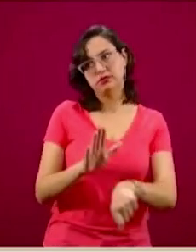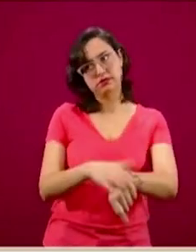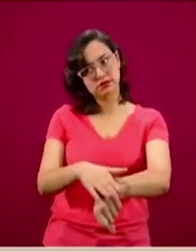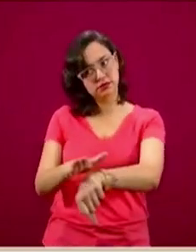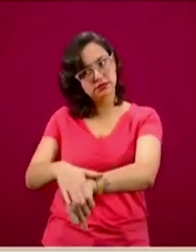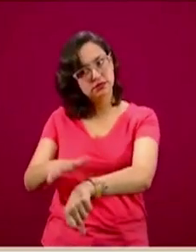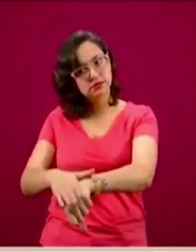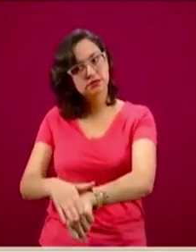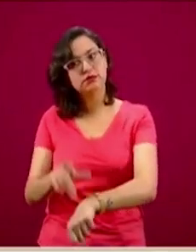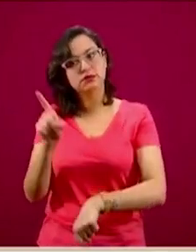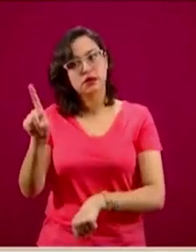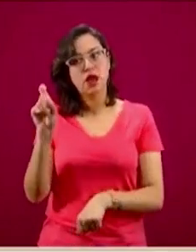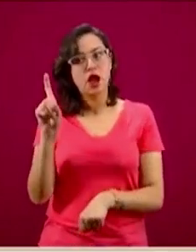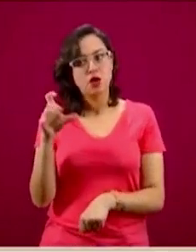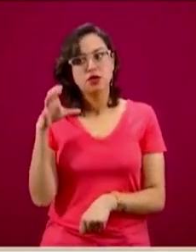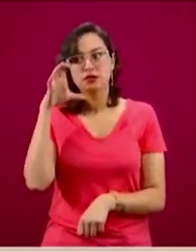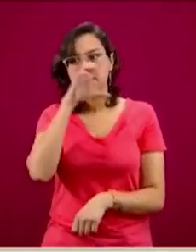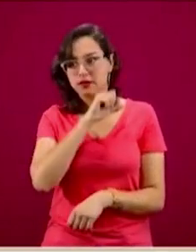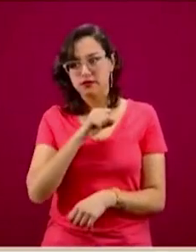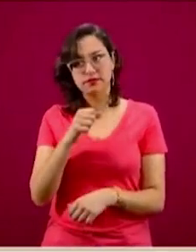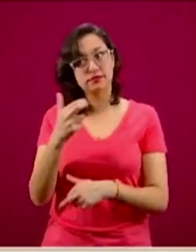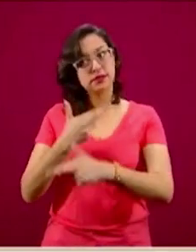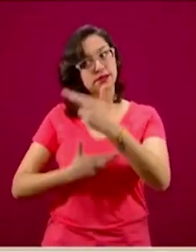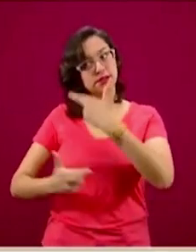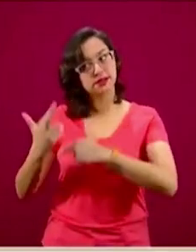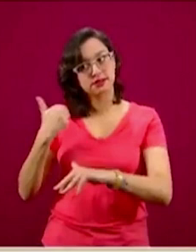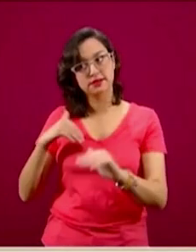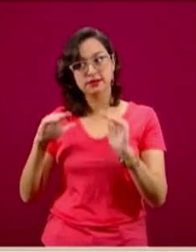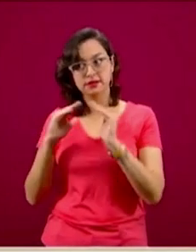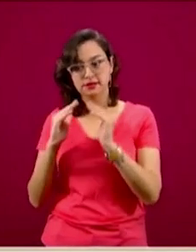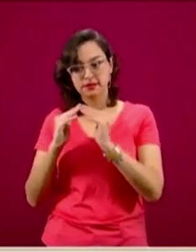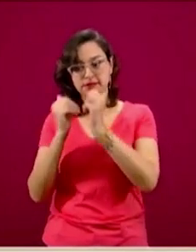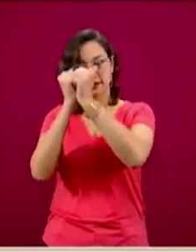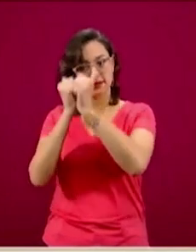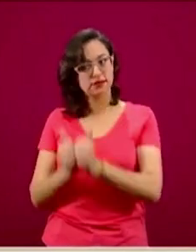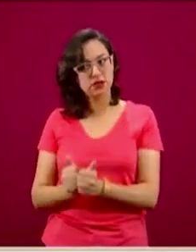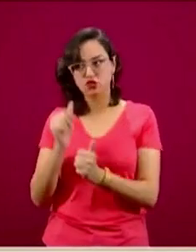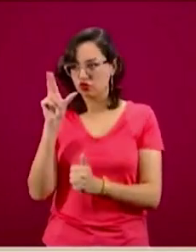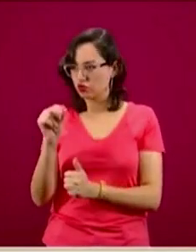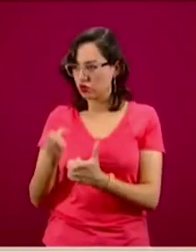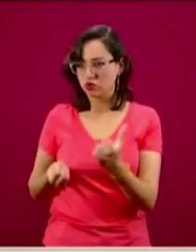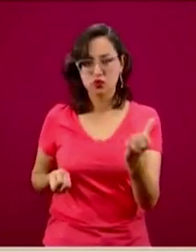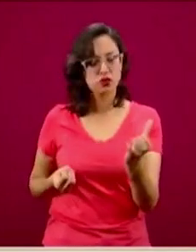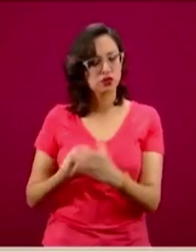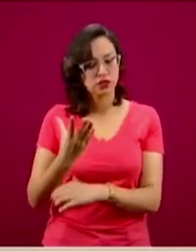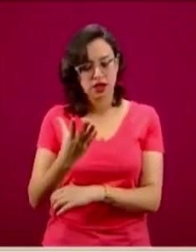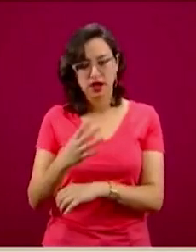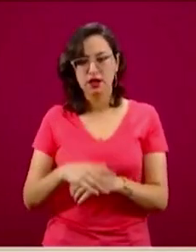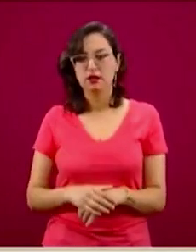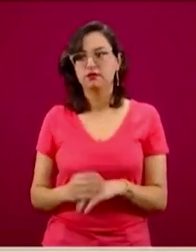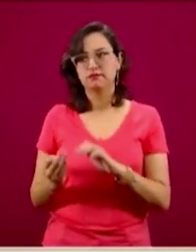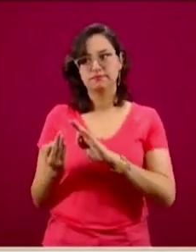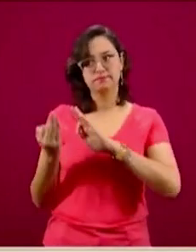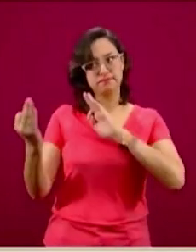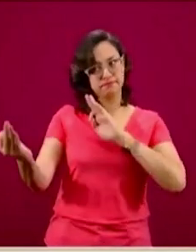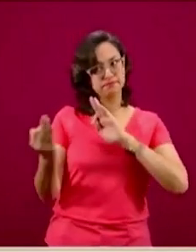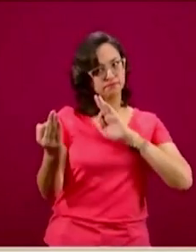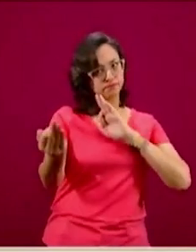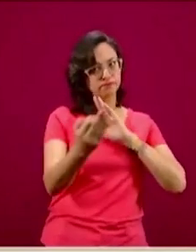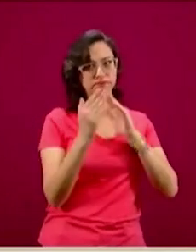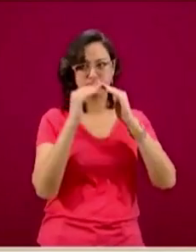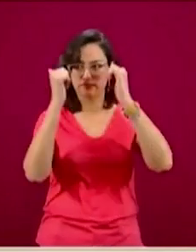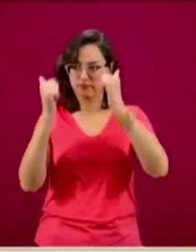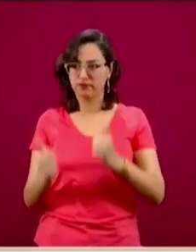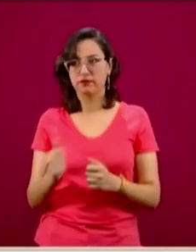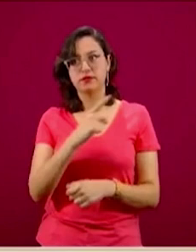de aguascalientes a regresar a su casa y a mantener la jornada nacional de